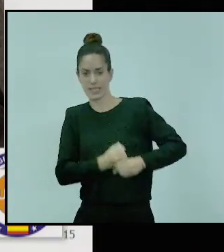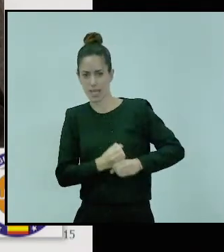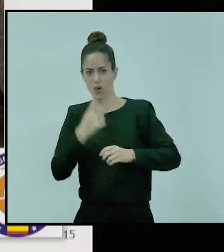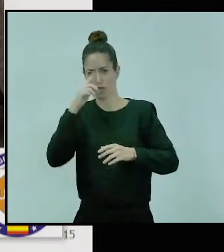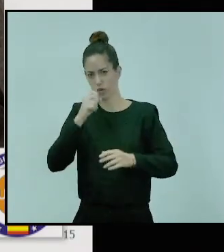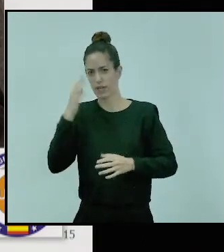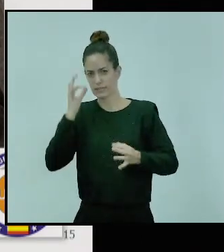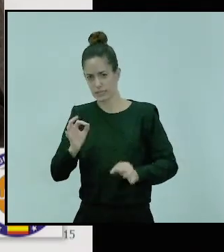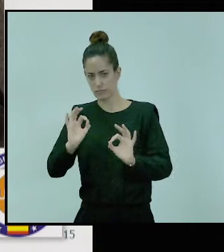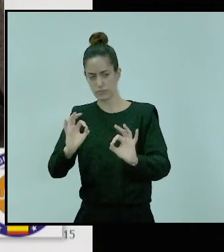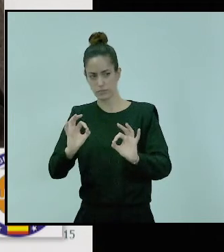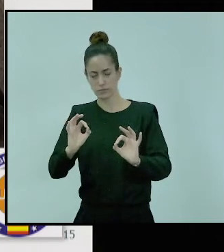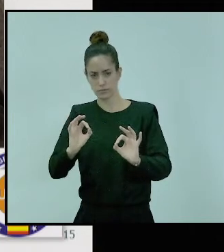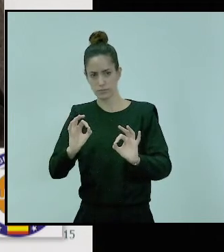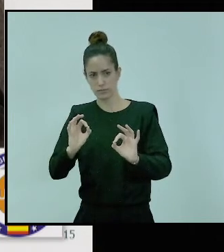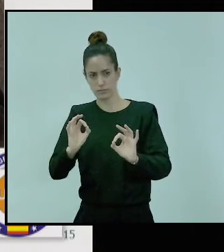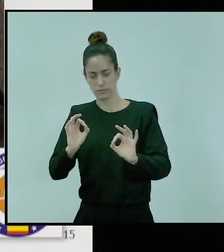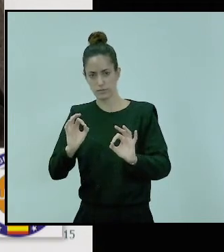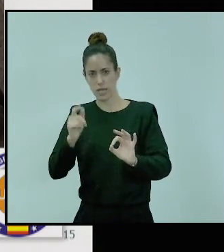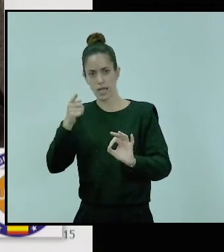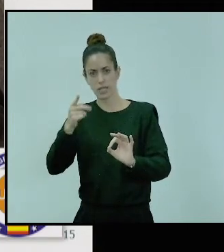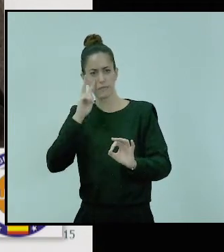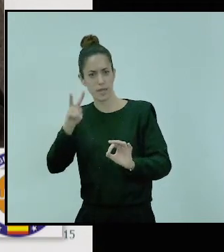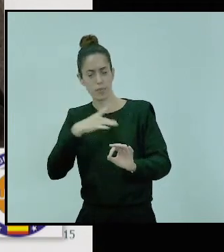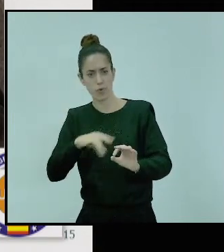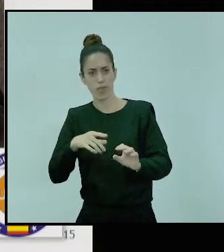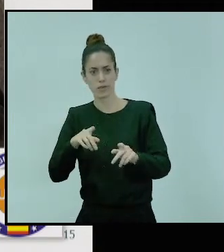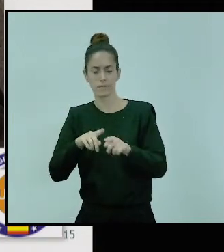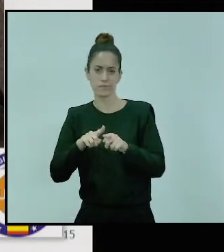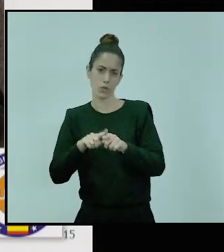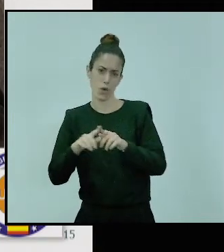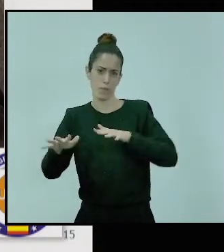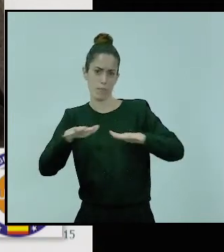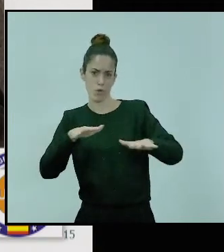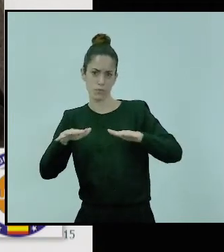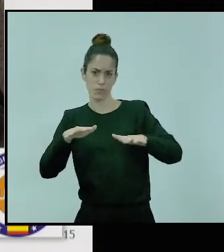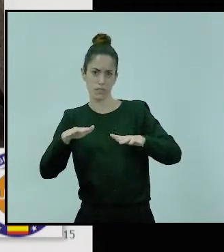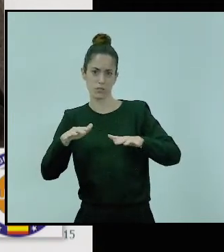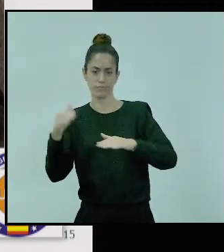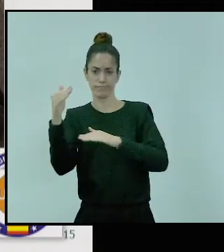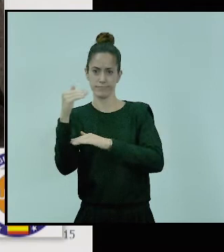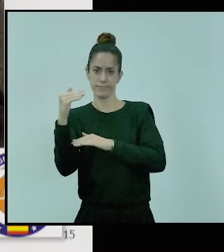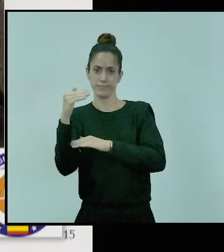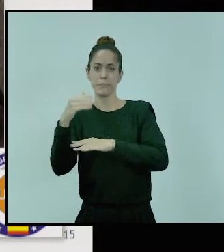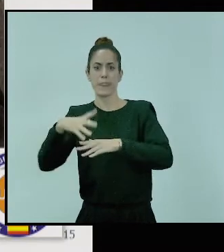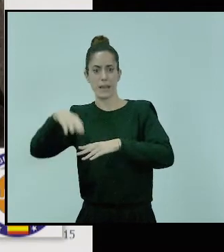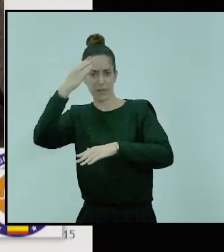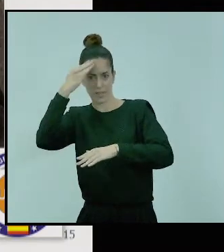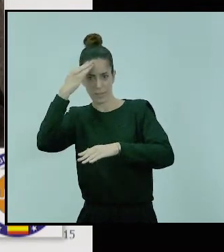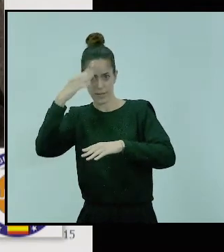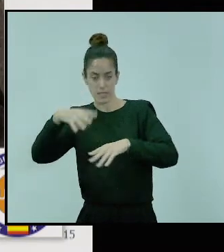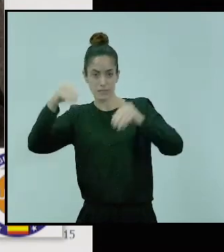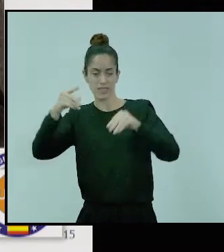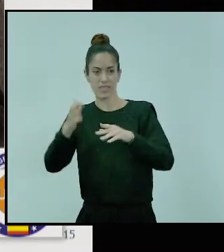recordar, en el que se puede observar lo que fue el hundimiento de la nave principal, y a la izquierda